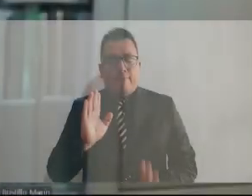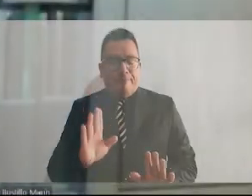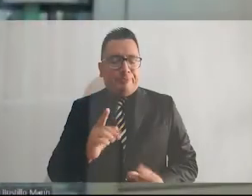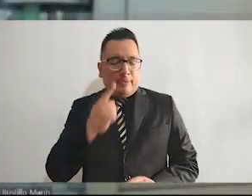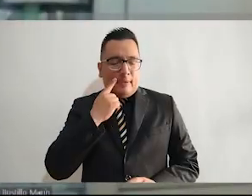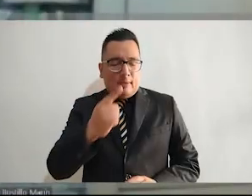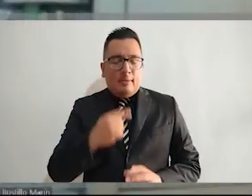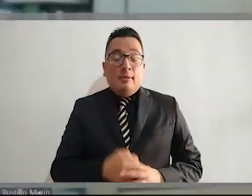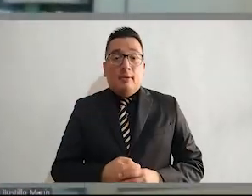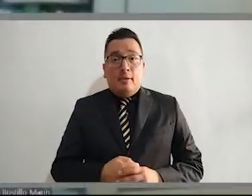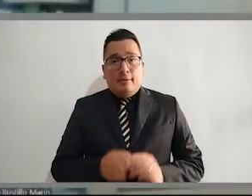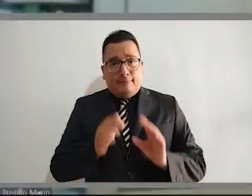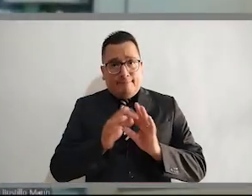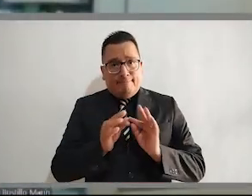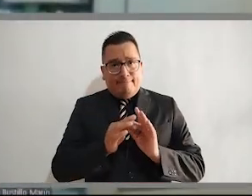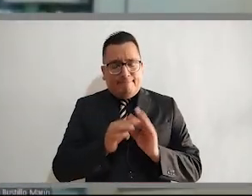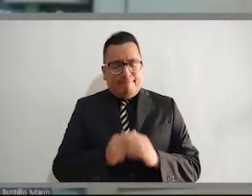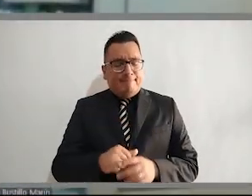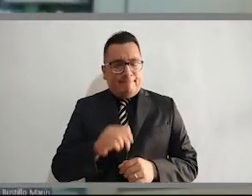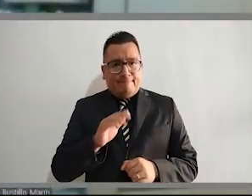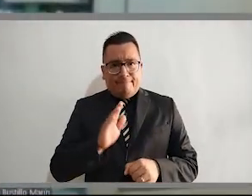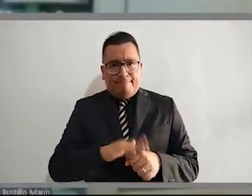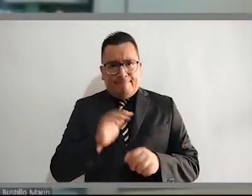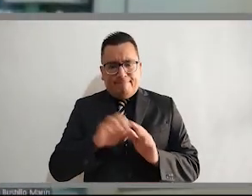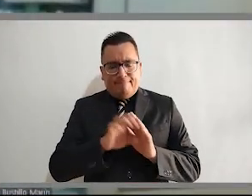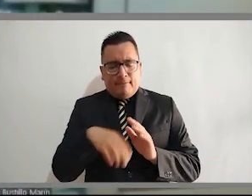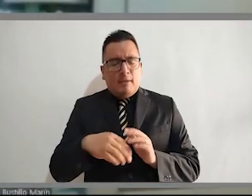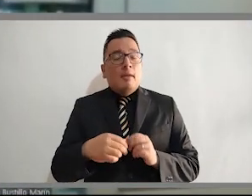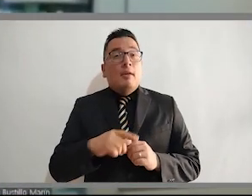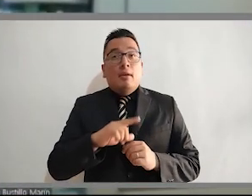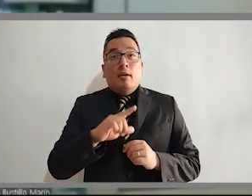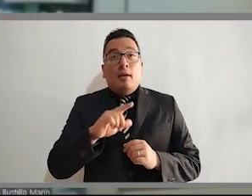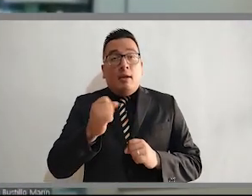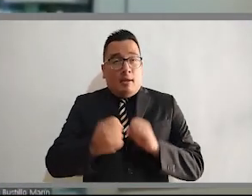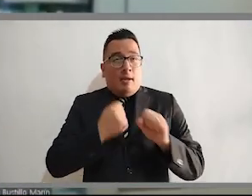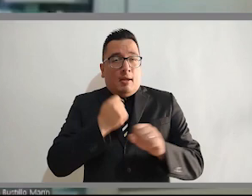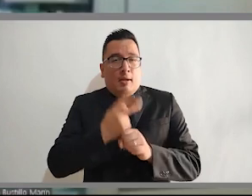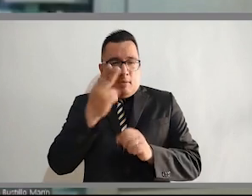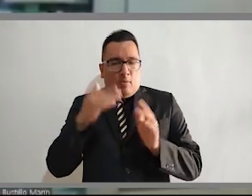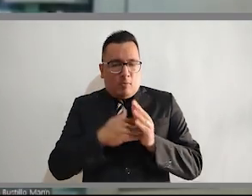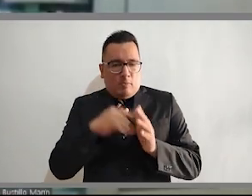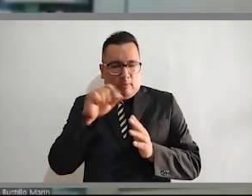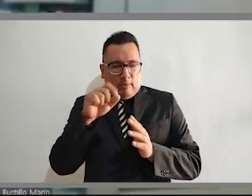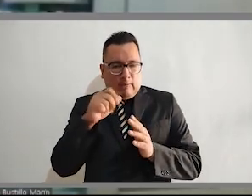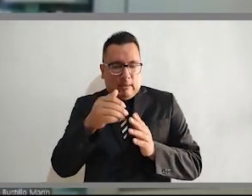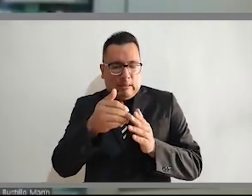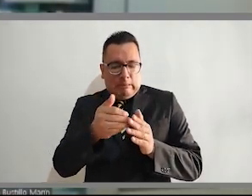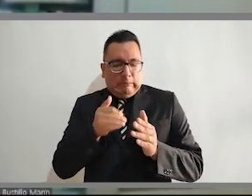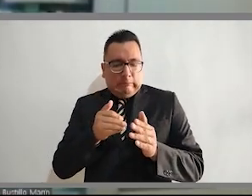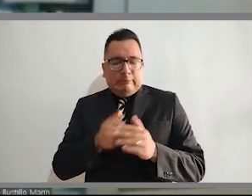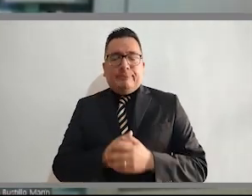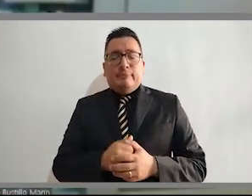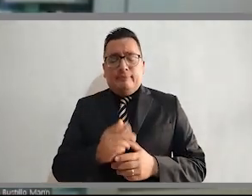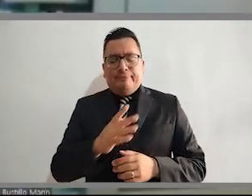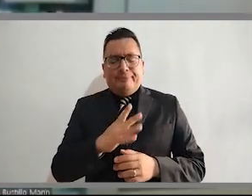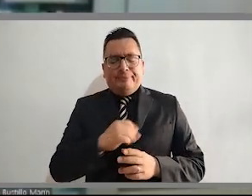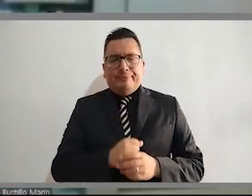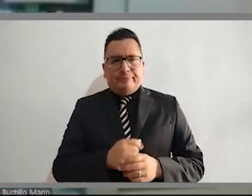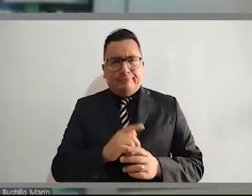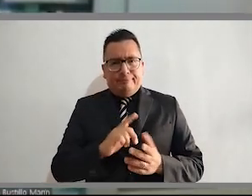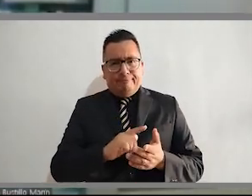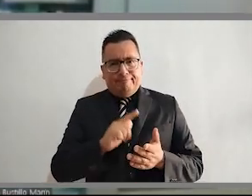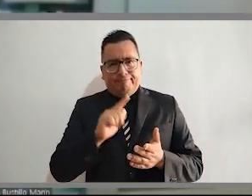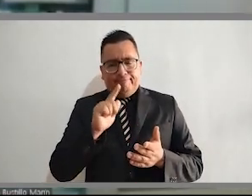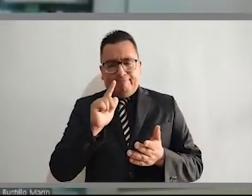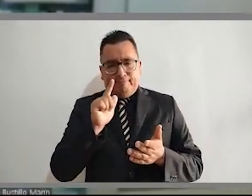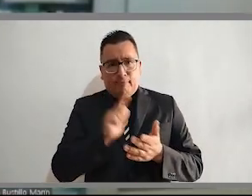Y regresando a los criterios que se dieron previo al 2020, vemos que existieron